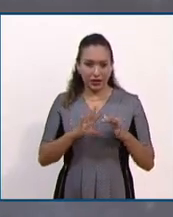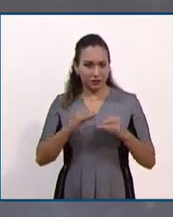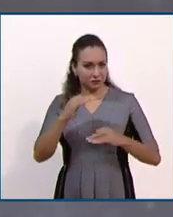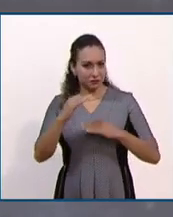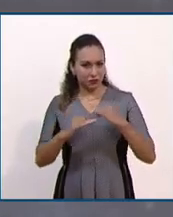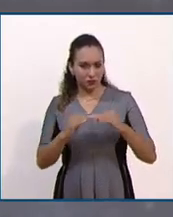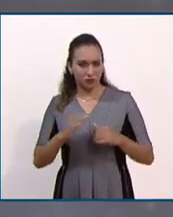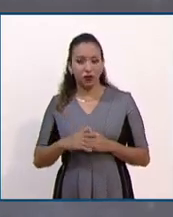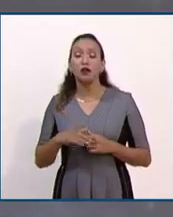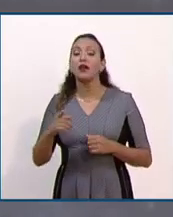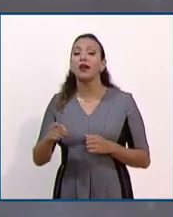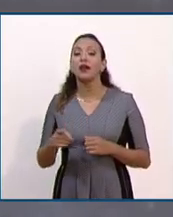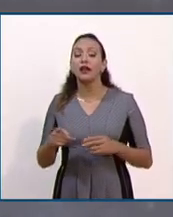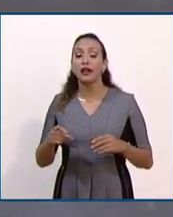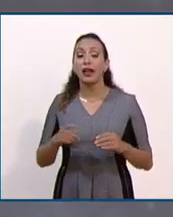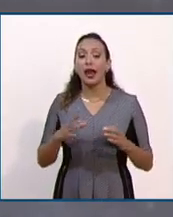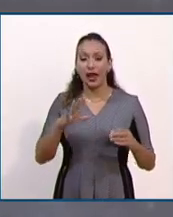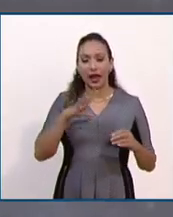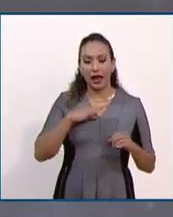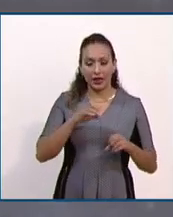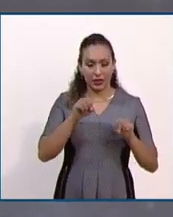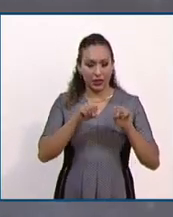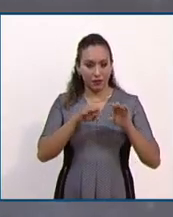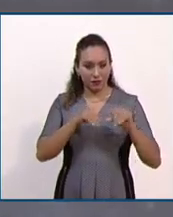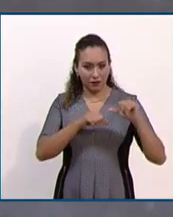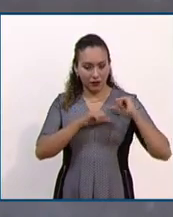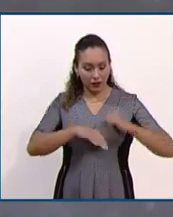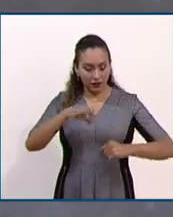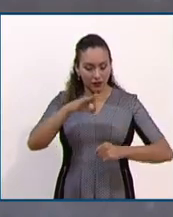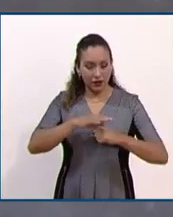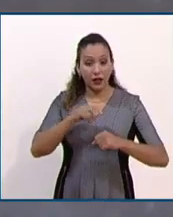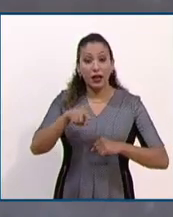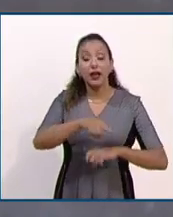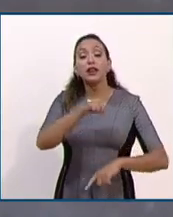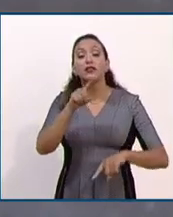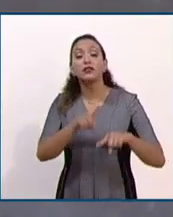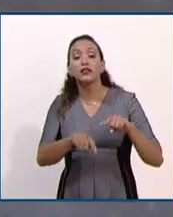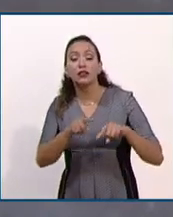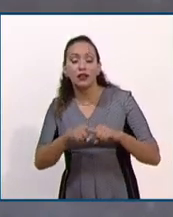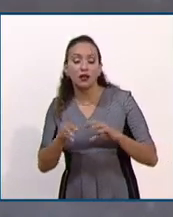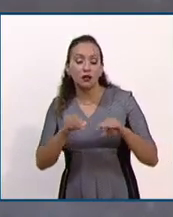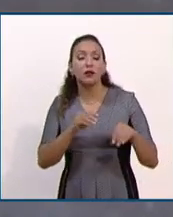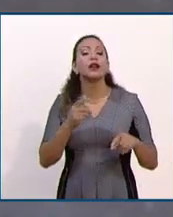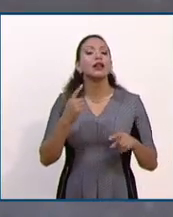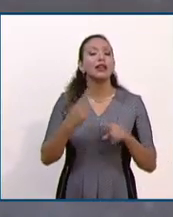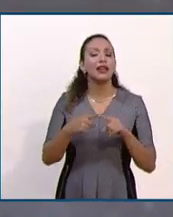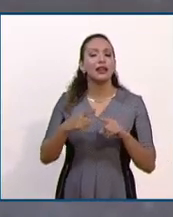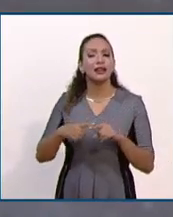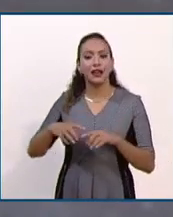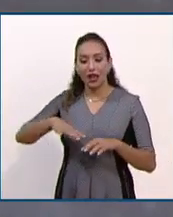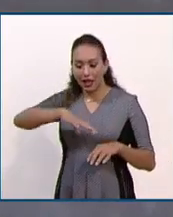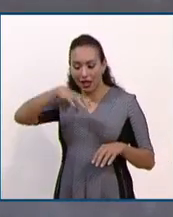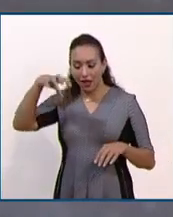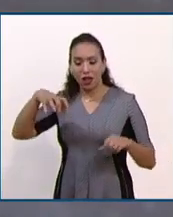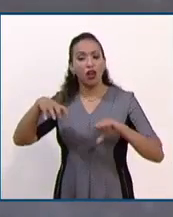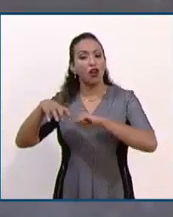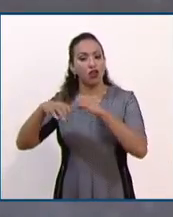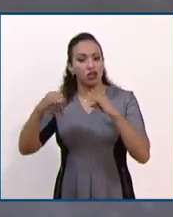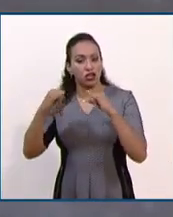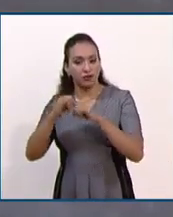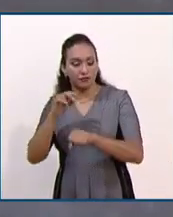las consejerías electorales solo pueden ser removidas por el Consejo General del INE, lo